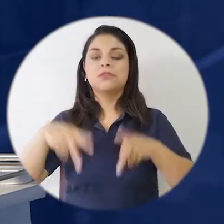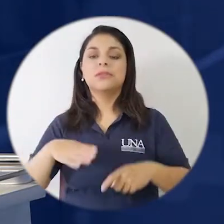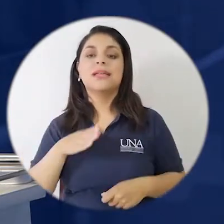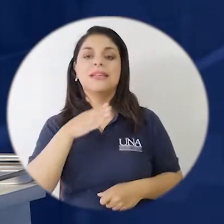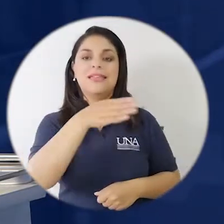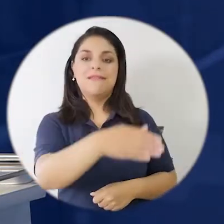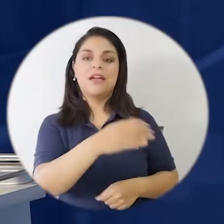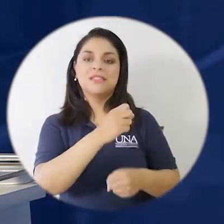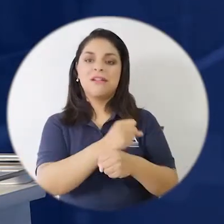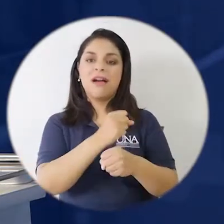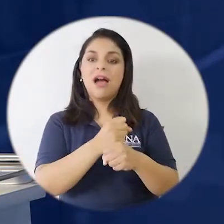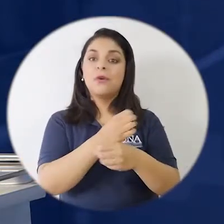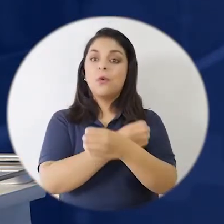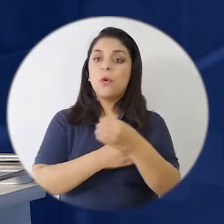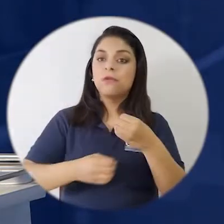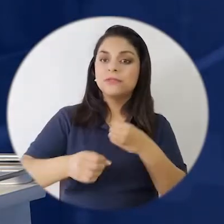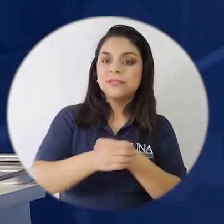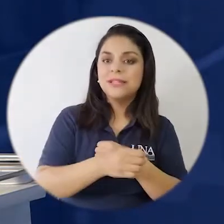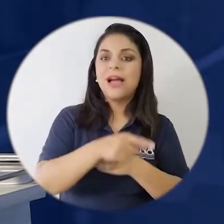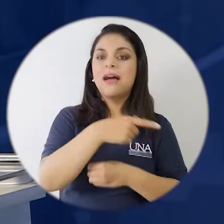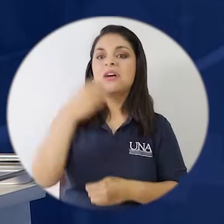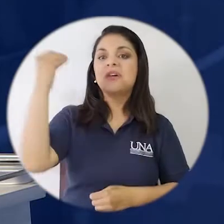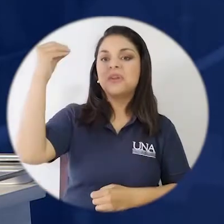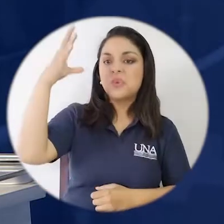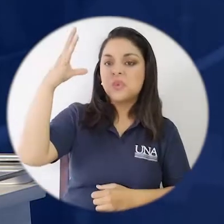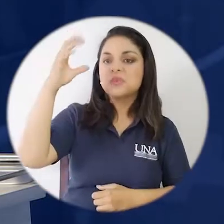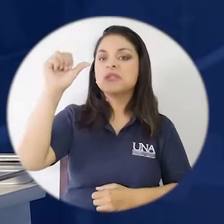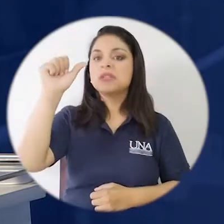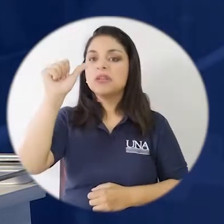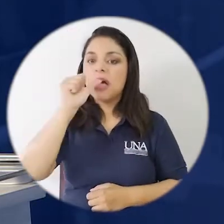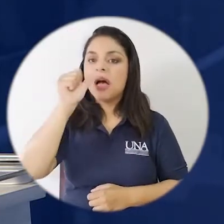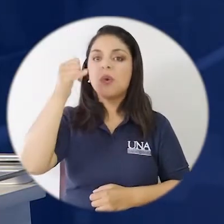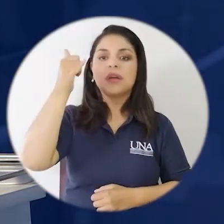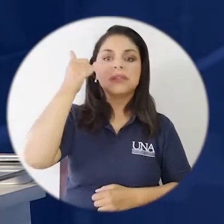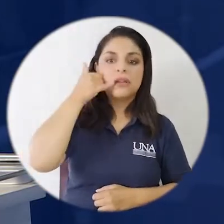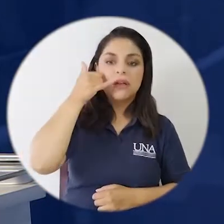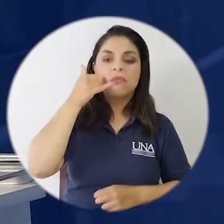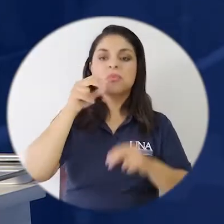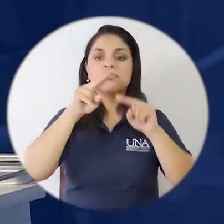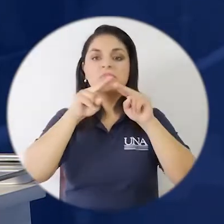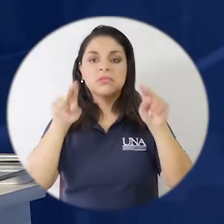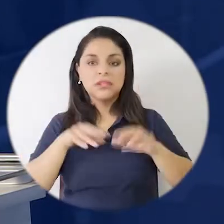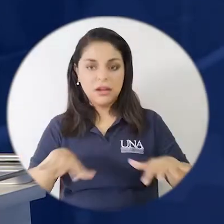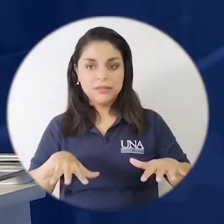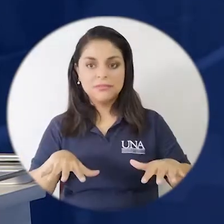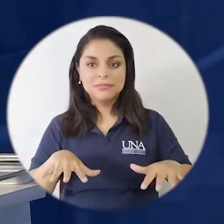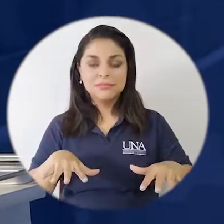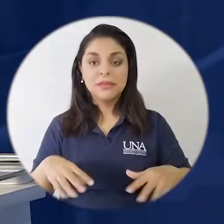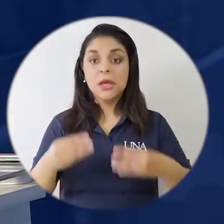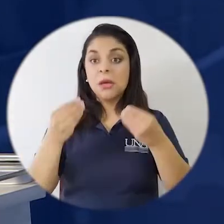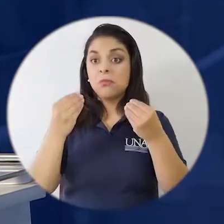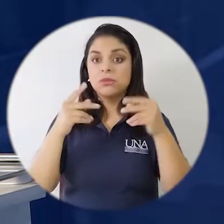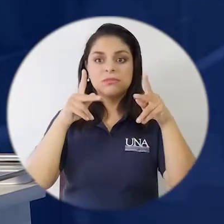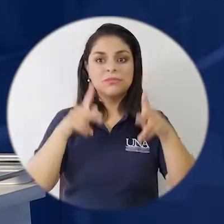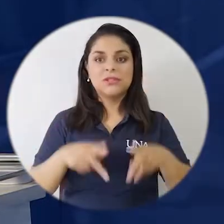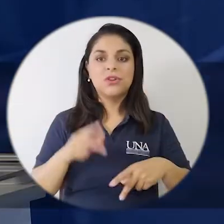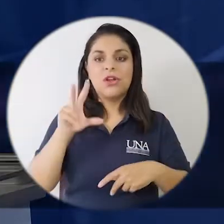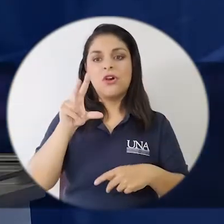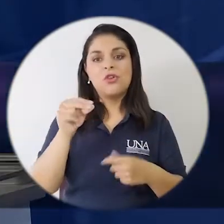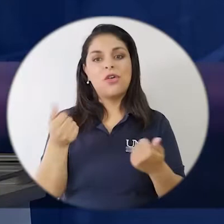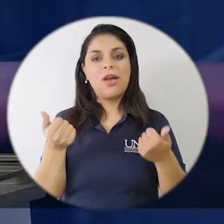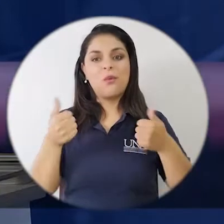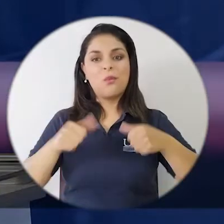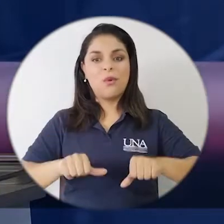a su oficina, ahí había luz, agua, teléfono, internet. Mucha gente no